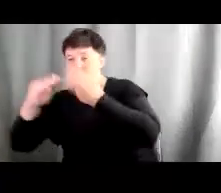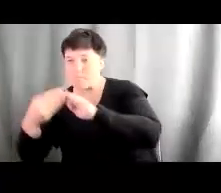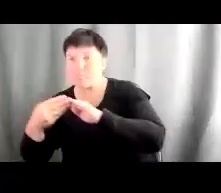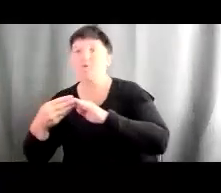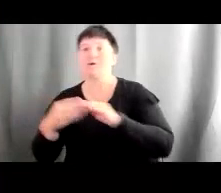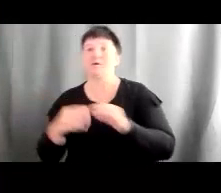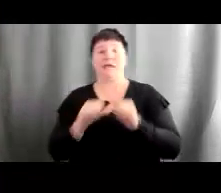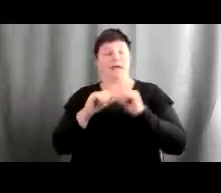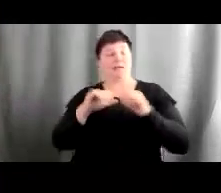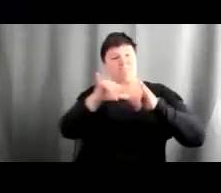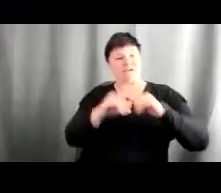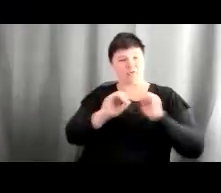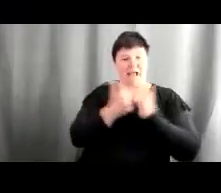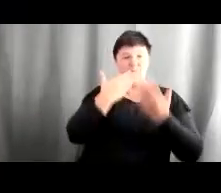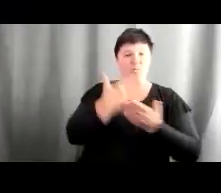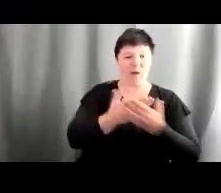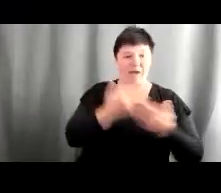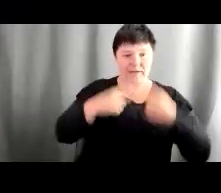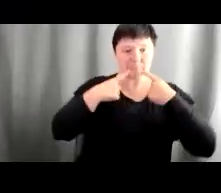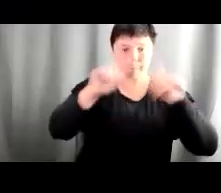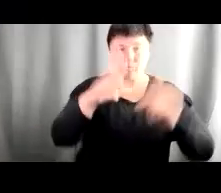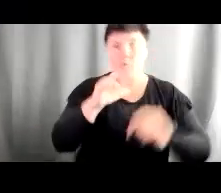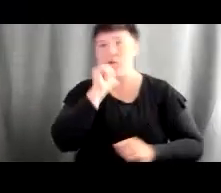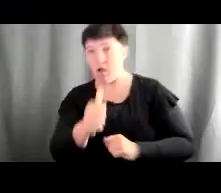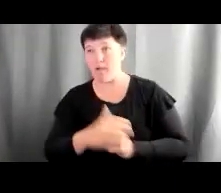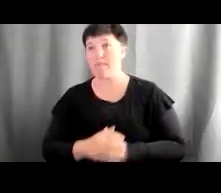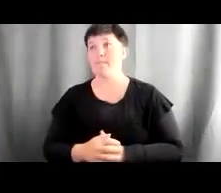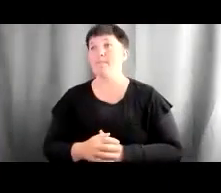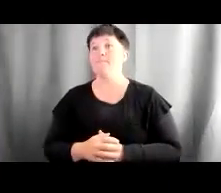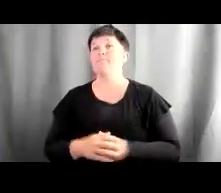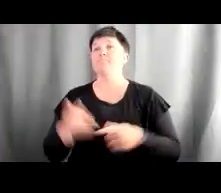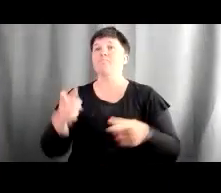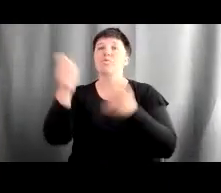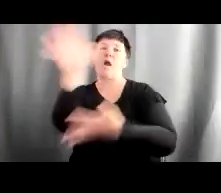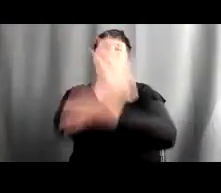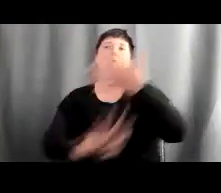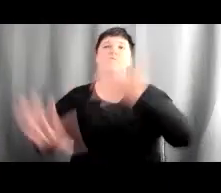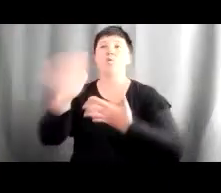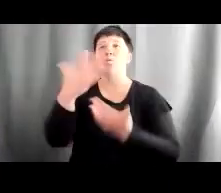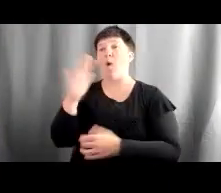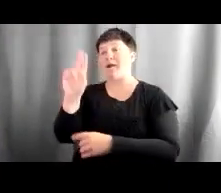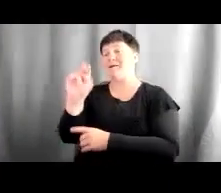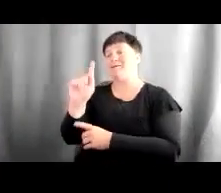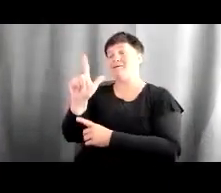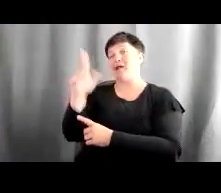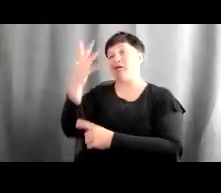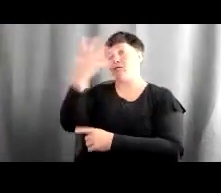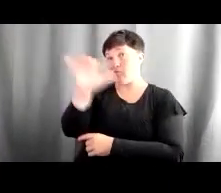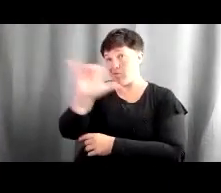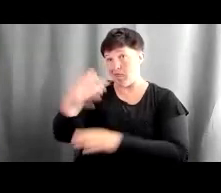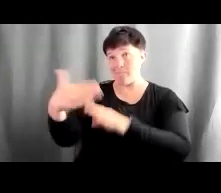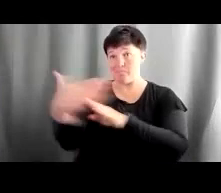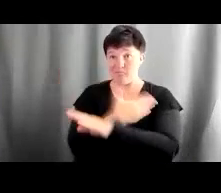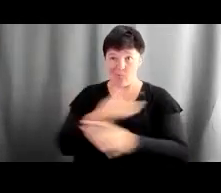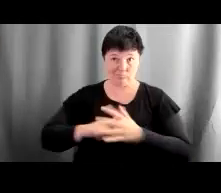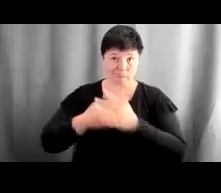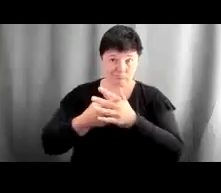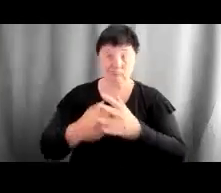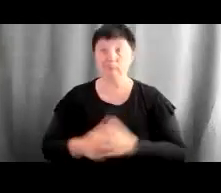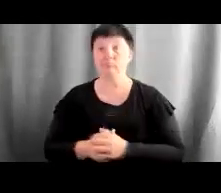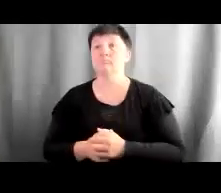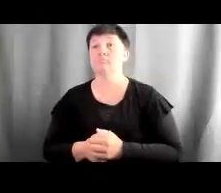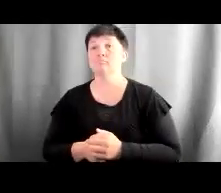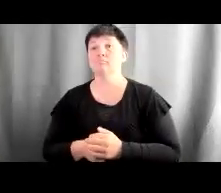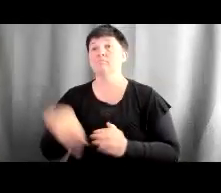de la resiliencia. Así que les daré una visión rápida de cómo se ven los datos antes de obtenerlos. Aquí es si